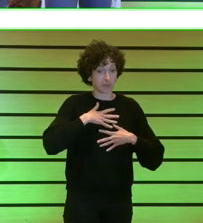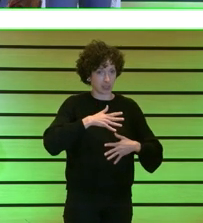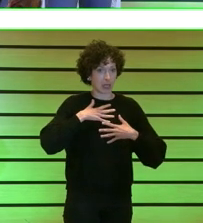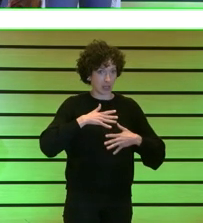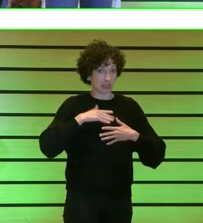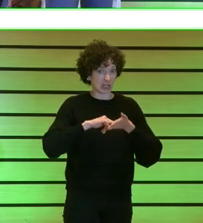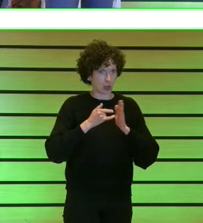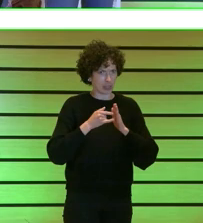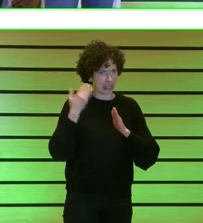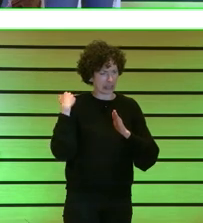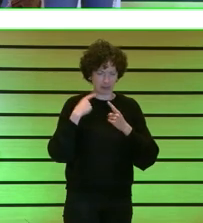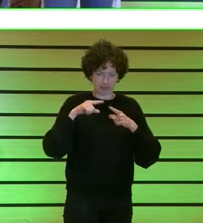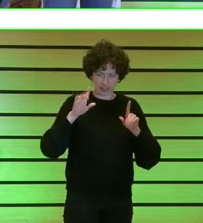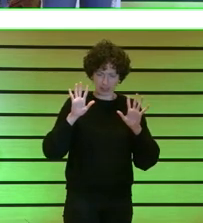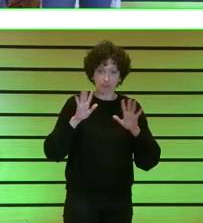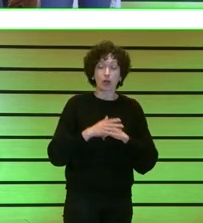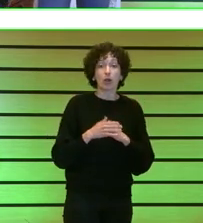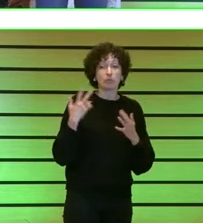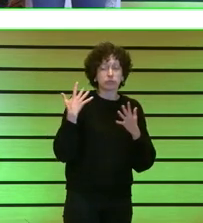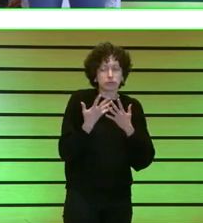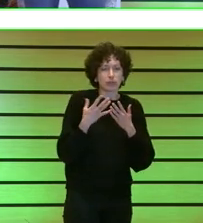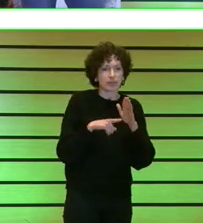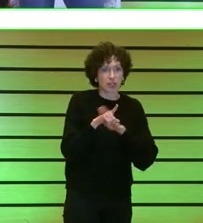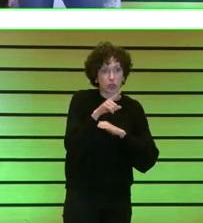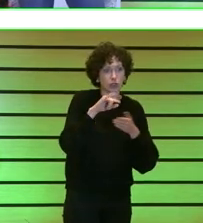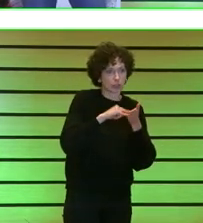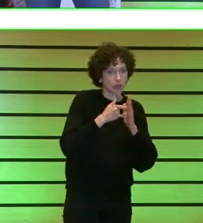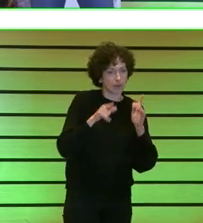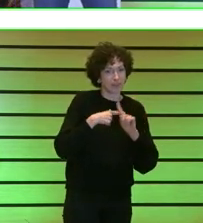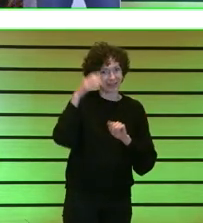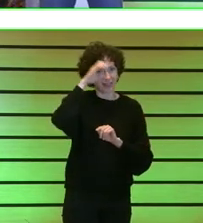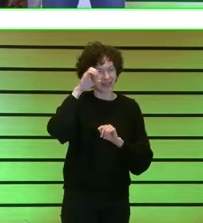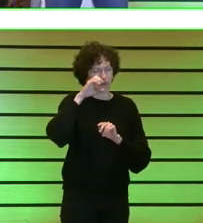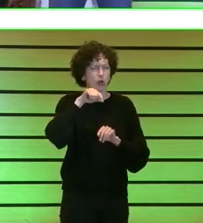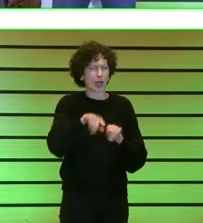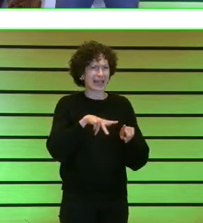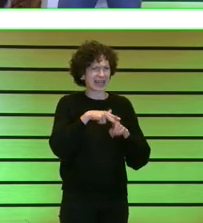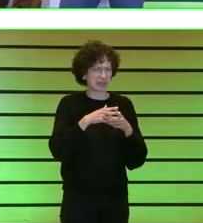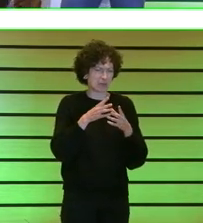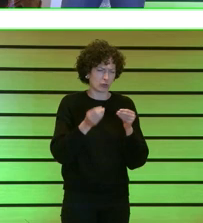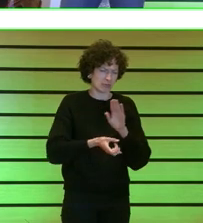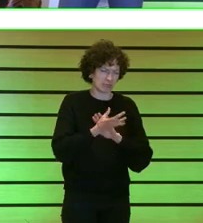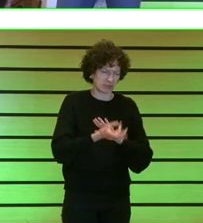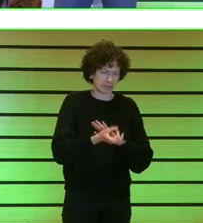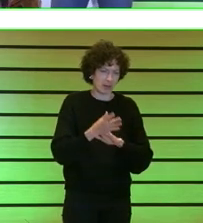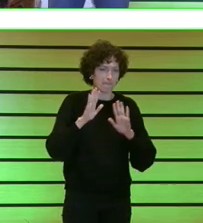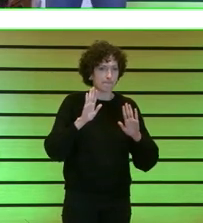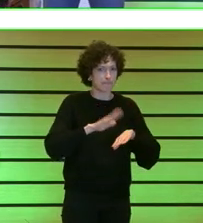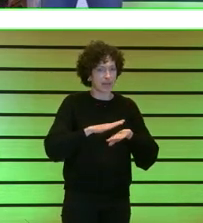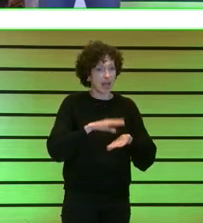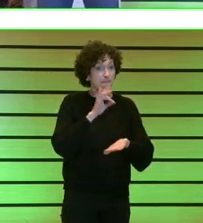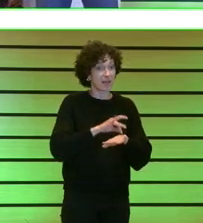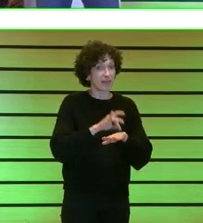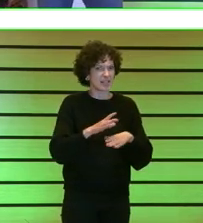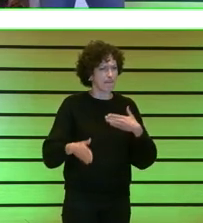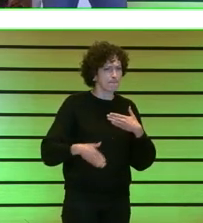estos últimos años el desarrollo tecnológico y científico nos ha dado una cantidad de herramientas impresionantes para hacer una medicina cada